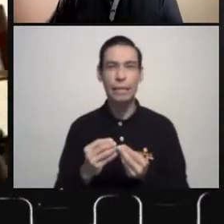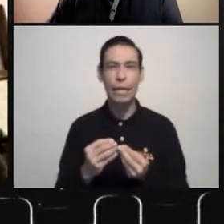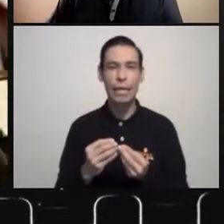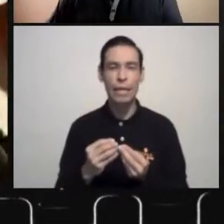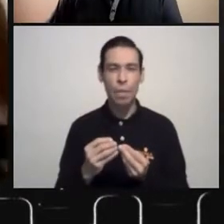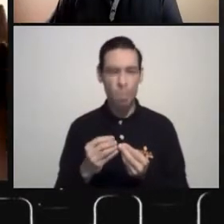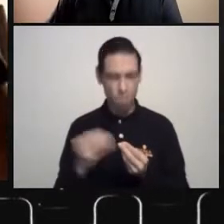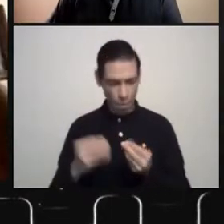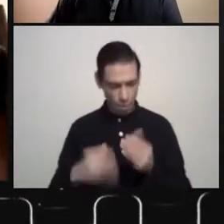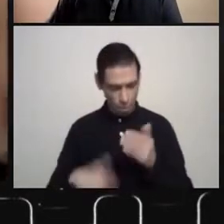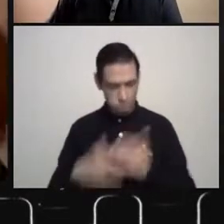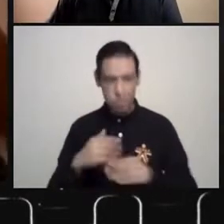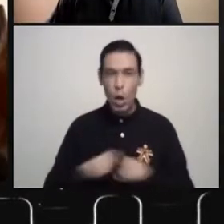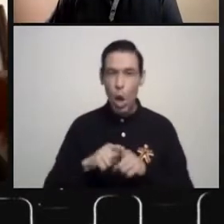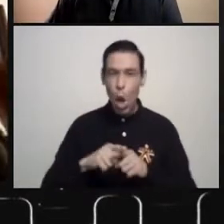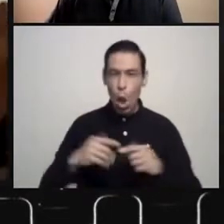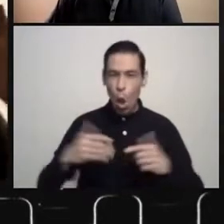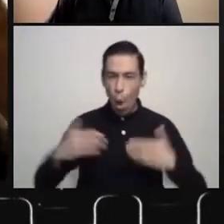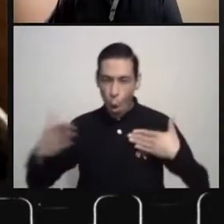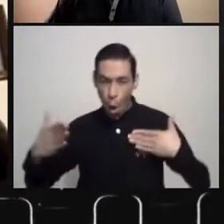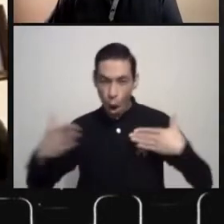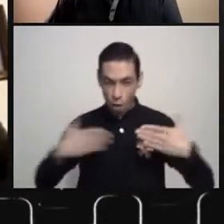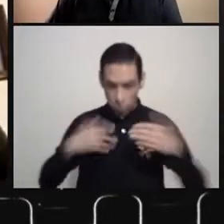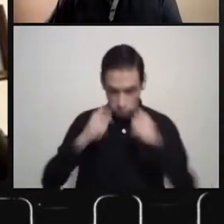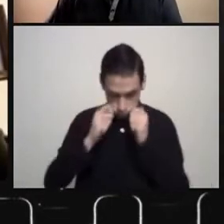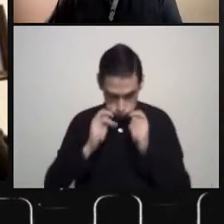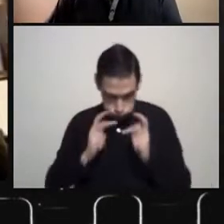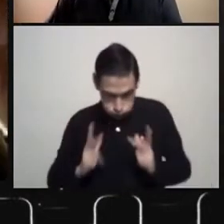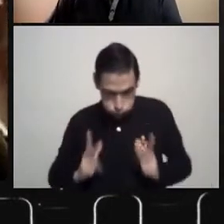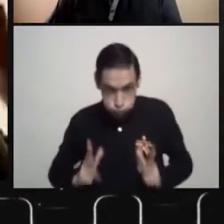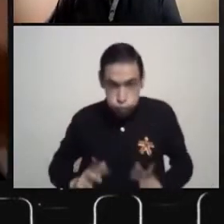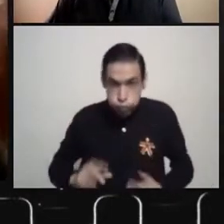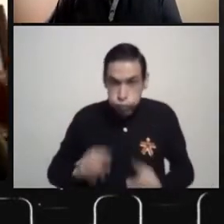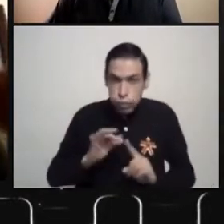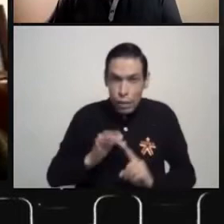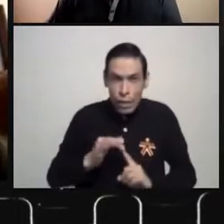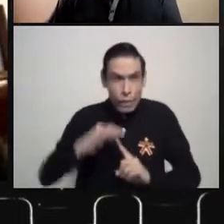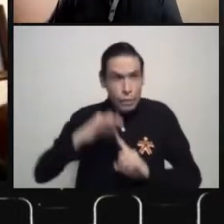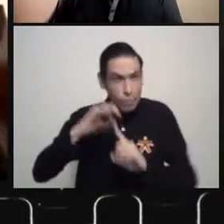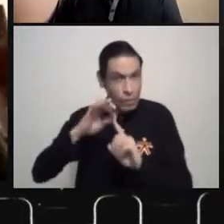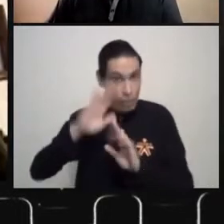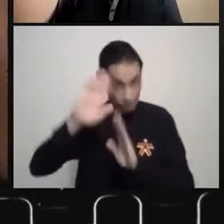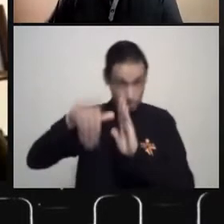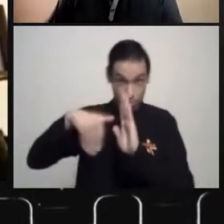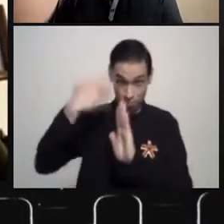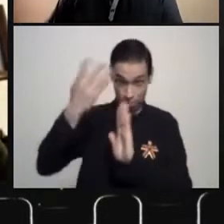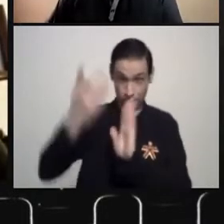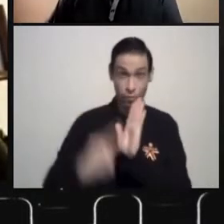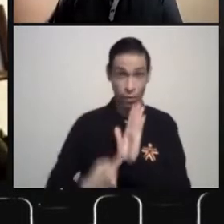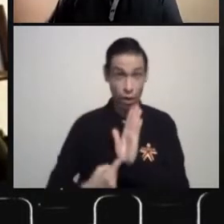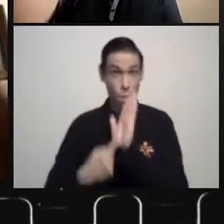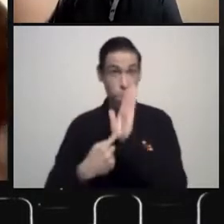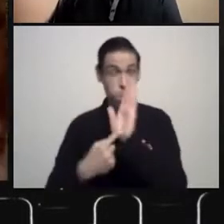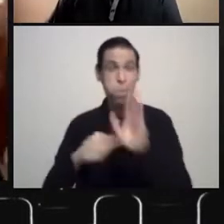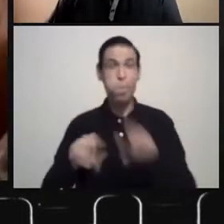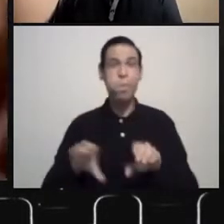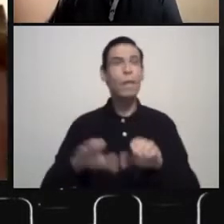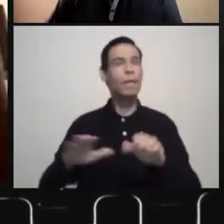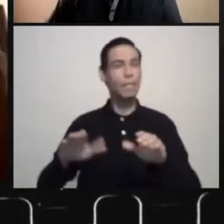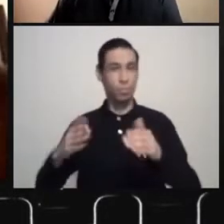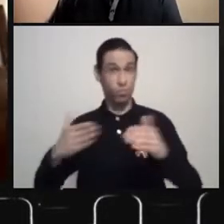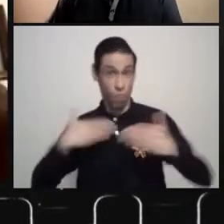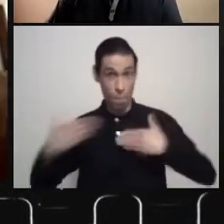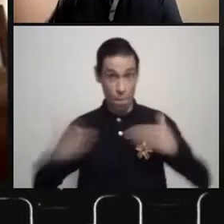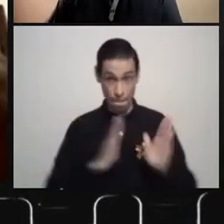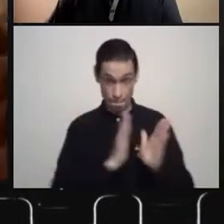un personaje dentro de este mundo muy particular? Que ustedes ya lo verán, y cuando vean esta serie que hicimos con Andrés, van